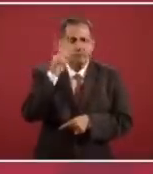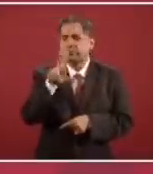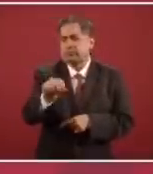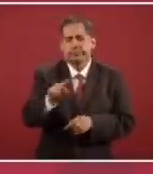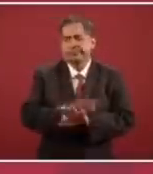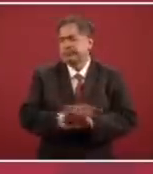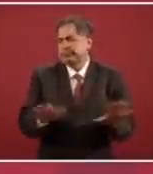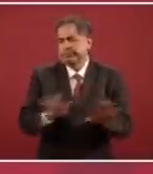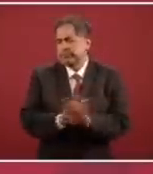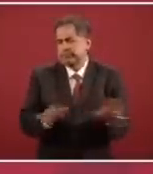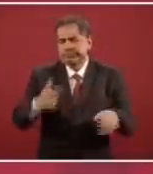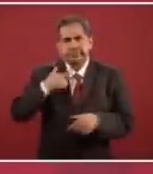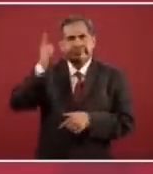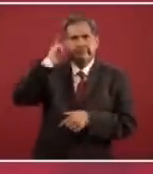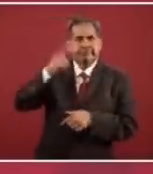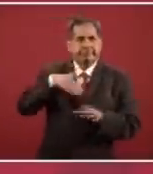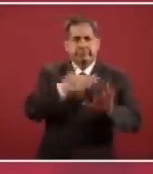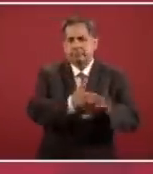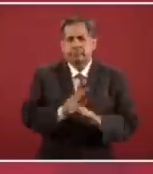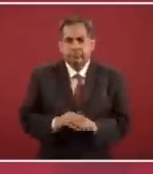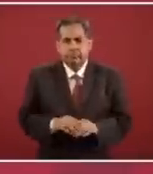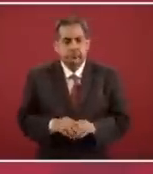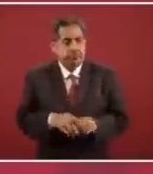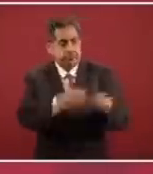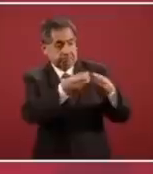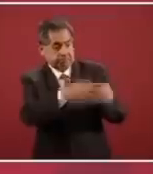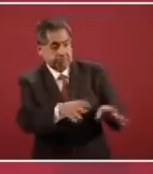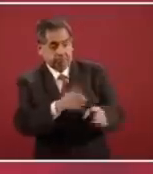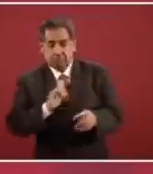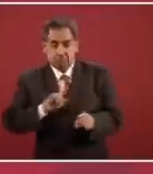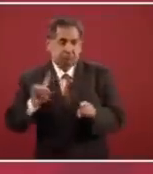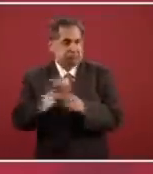Y yo no hago leña del árbol caído.